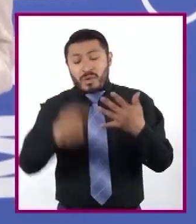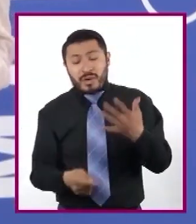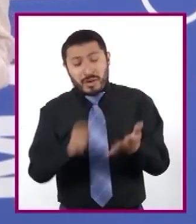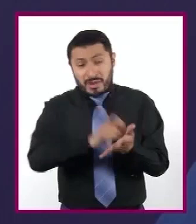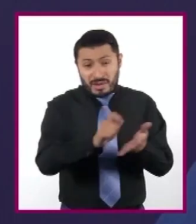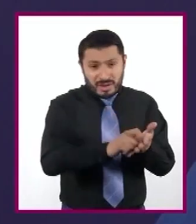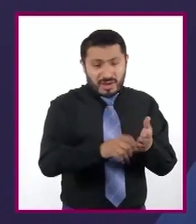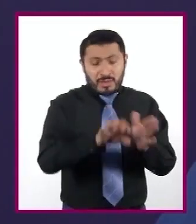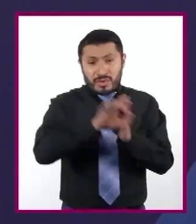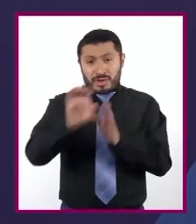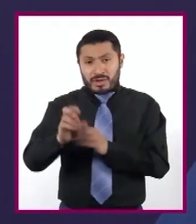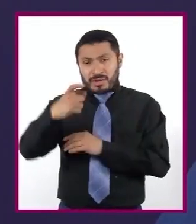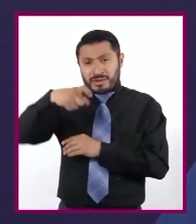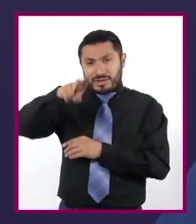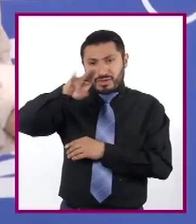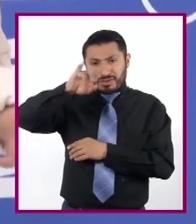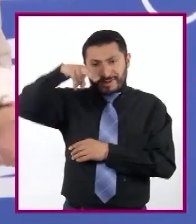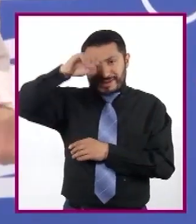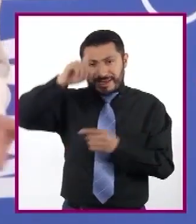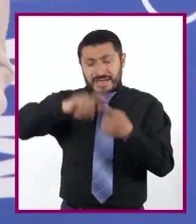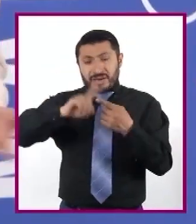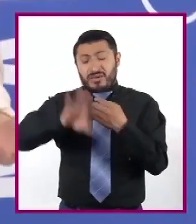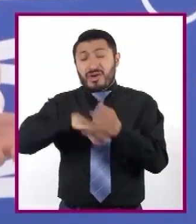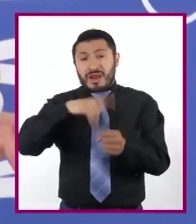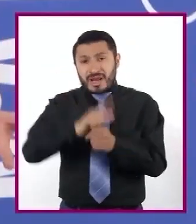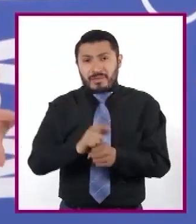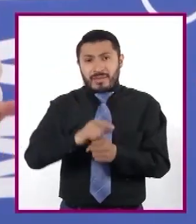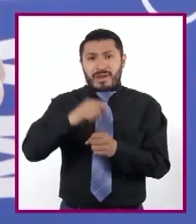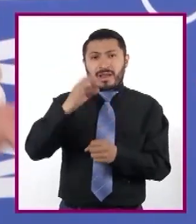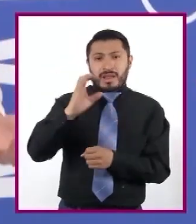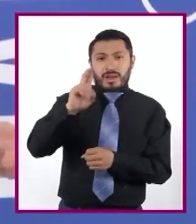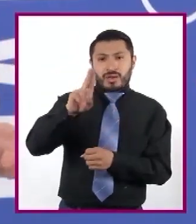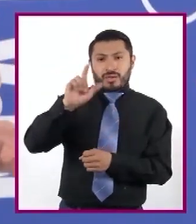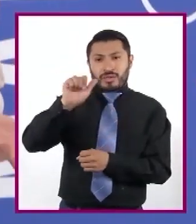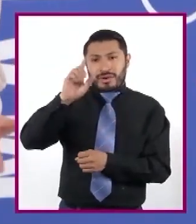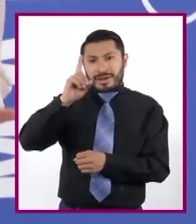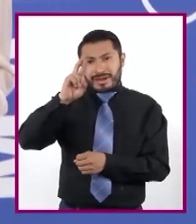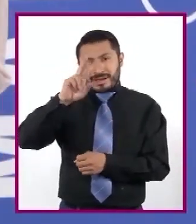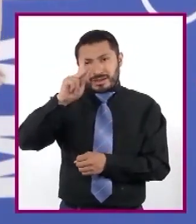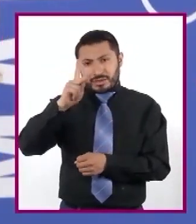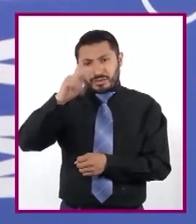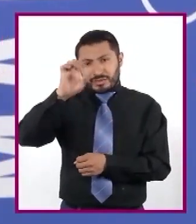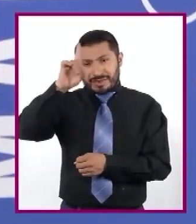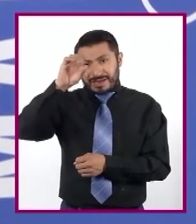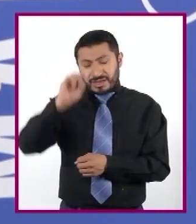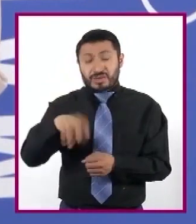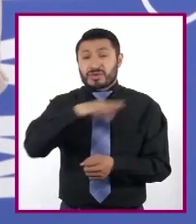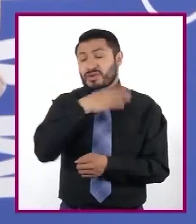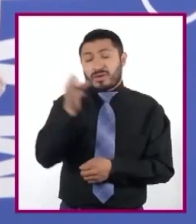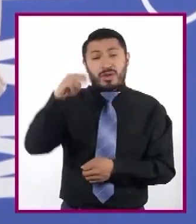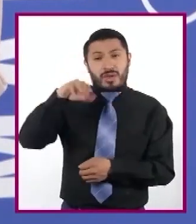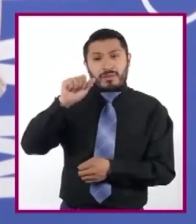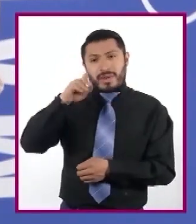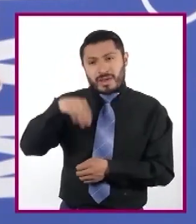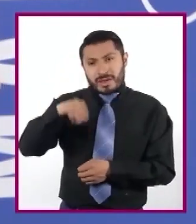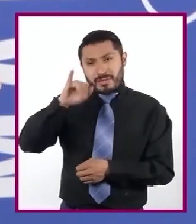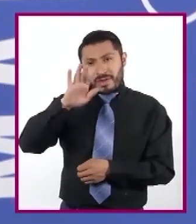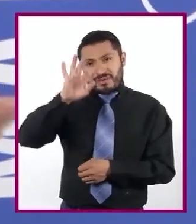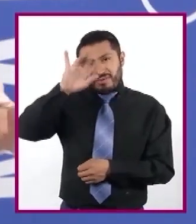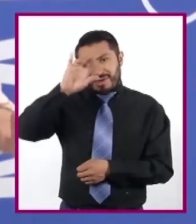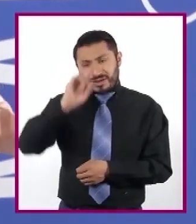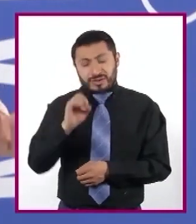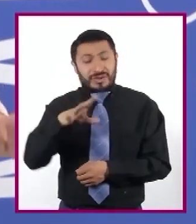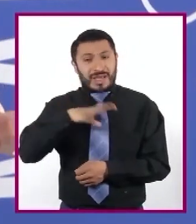Como equinos, animales, cuadrúpedos o mamíferos. Y si voy a leer un texto, entonces debo saber que el autor